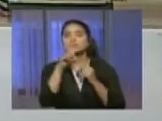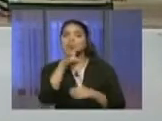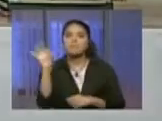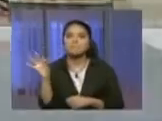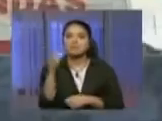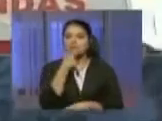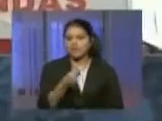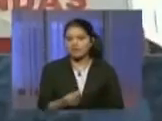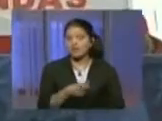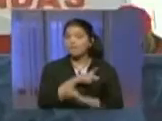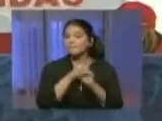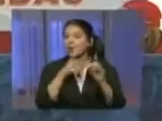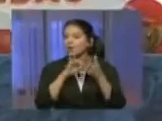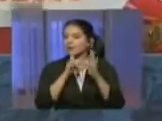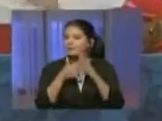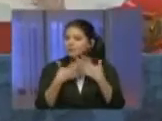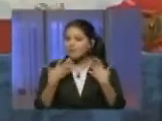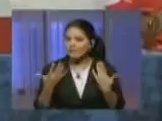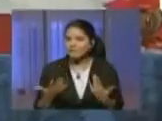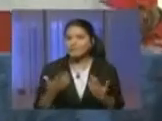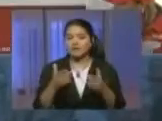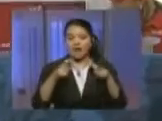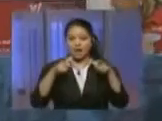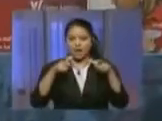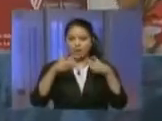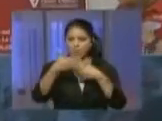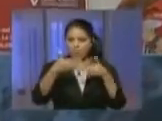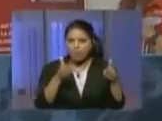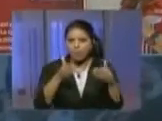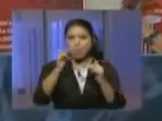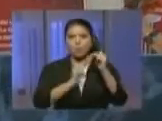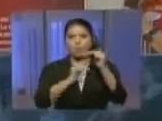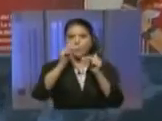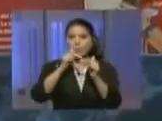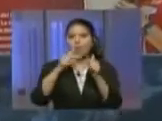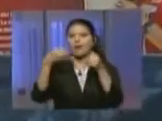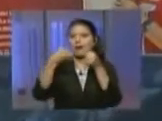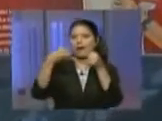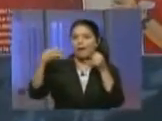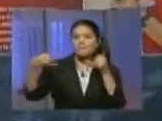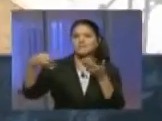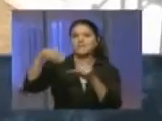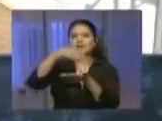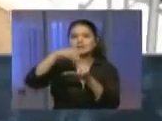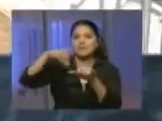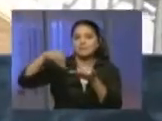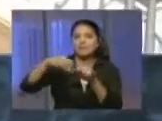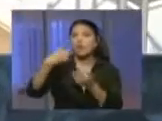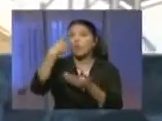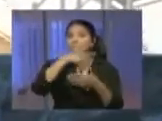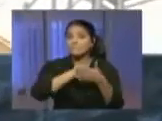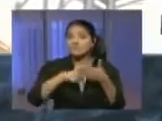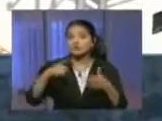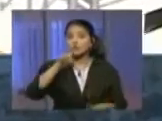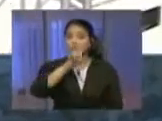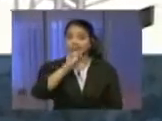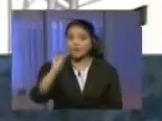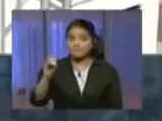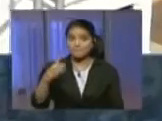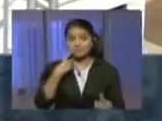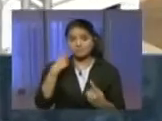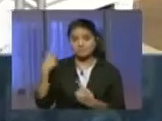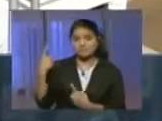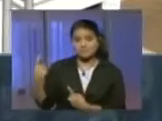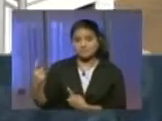significa en bloque cemento cabilla 1000 ahí está la entregamos